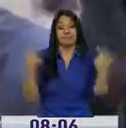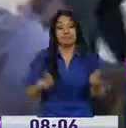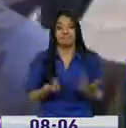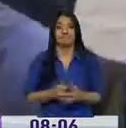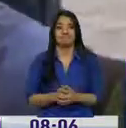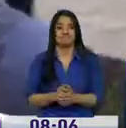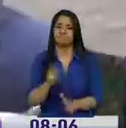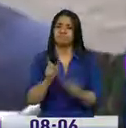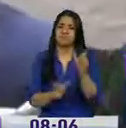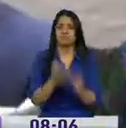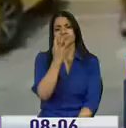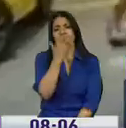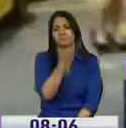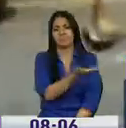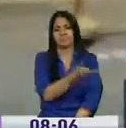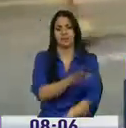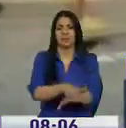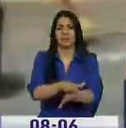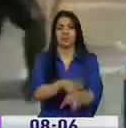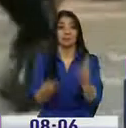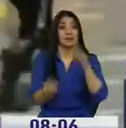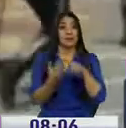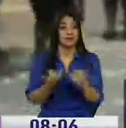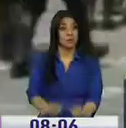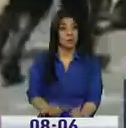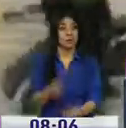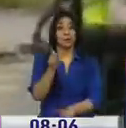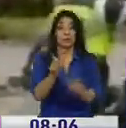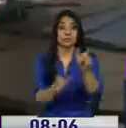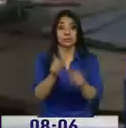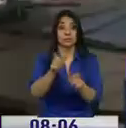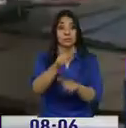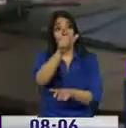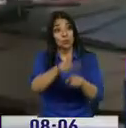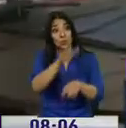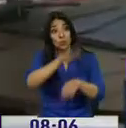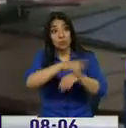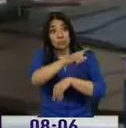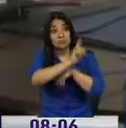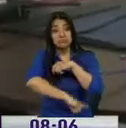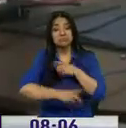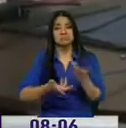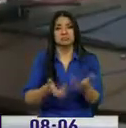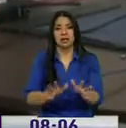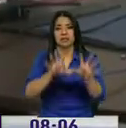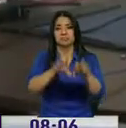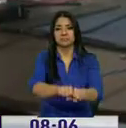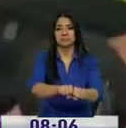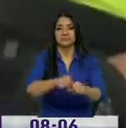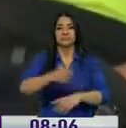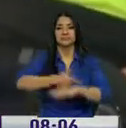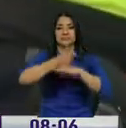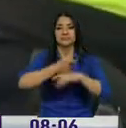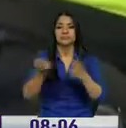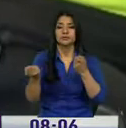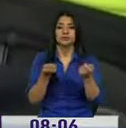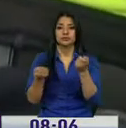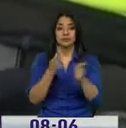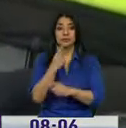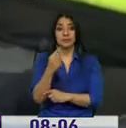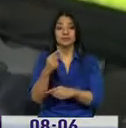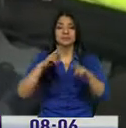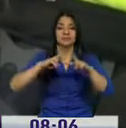su indignación ante este hecho. Hasta el momento no existen responsables por lo sucedido. Mientras tanto, las autoridades de control aseguran